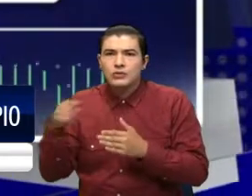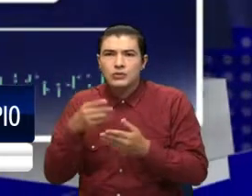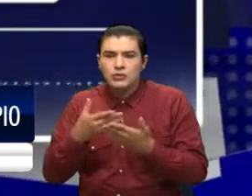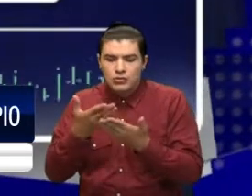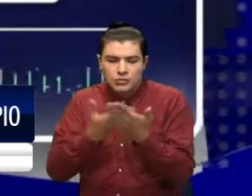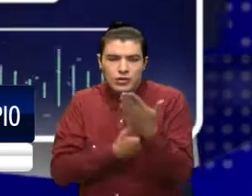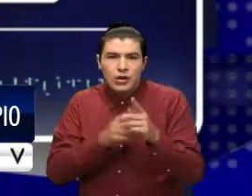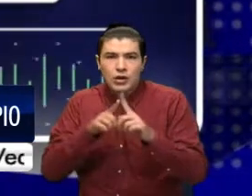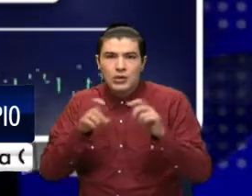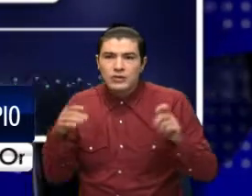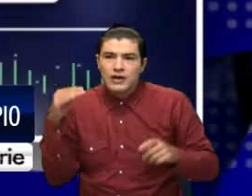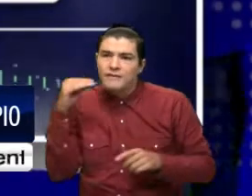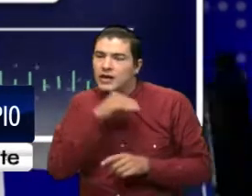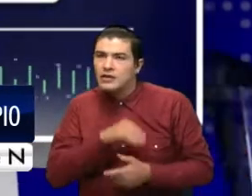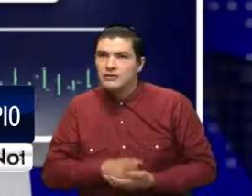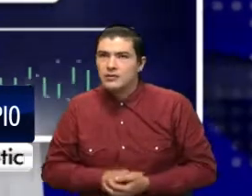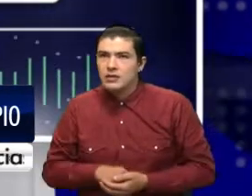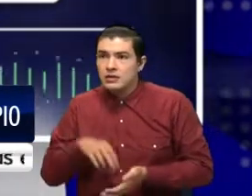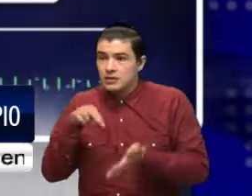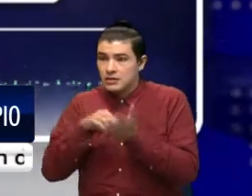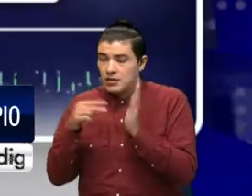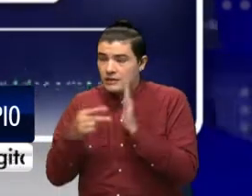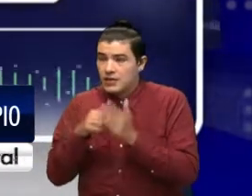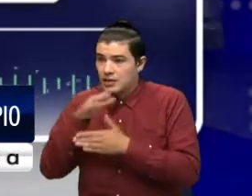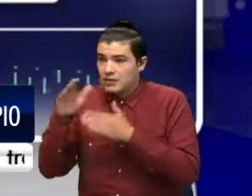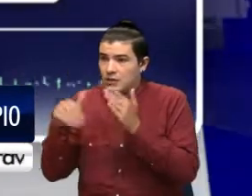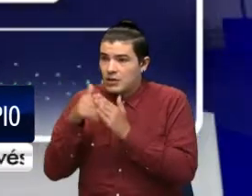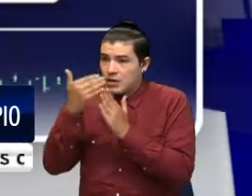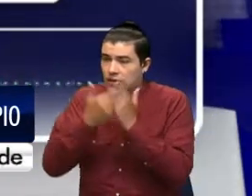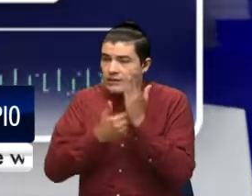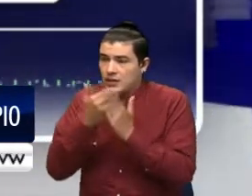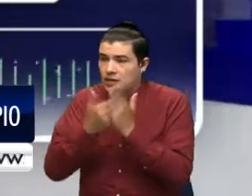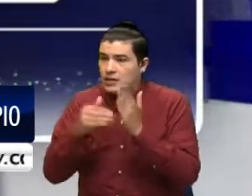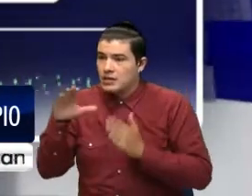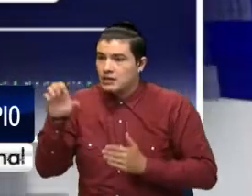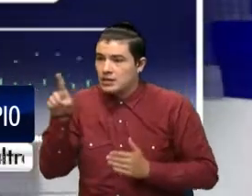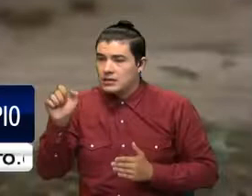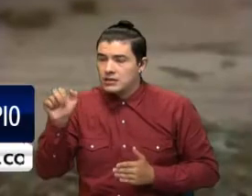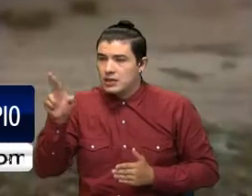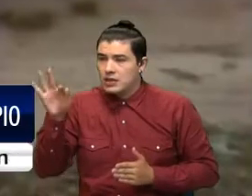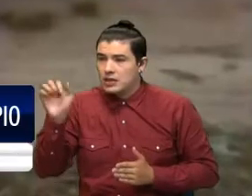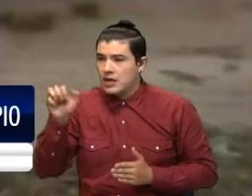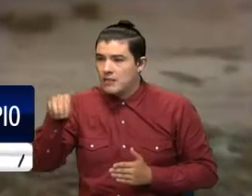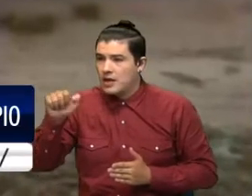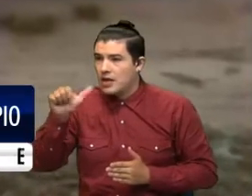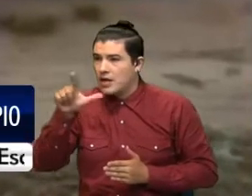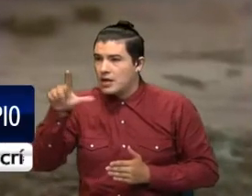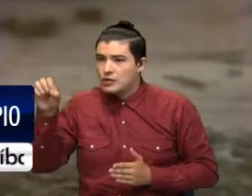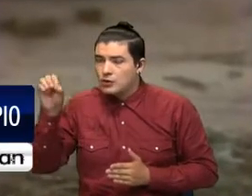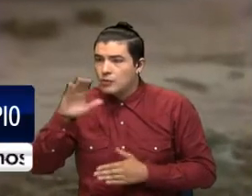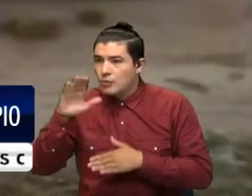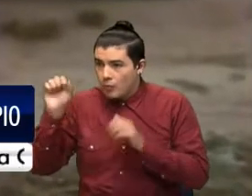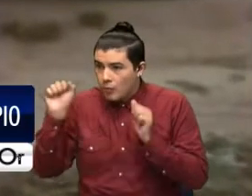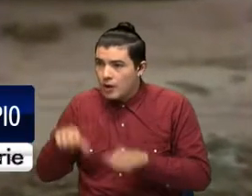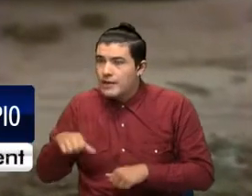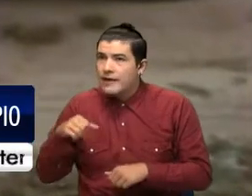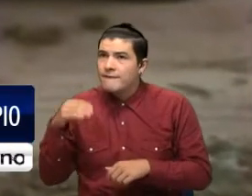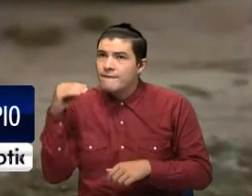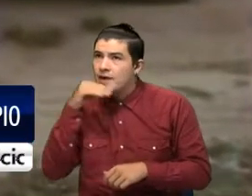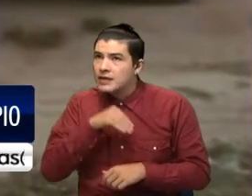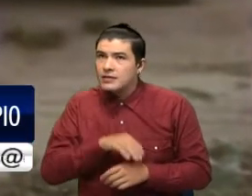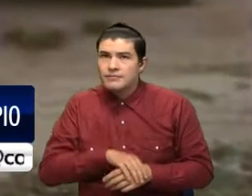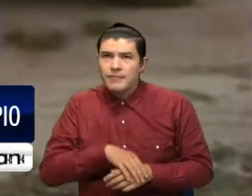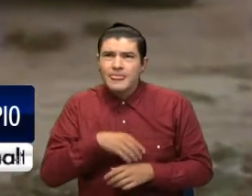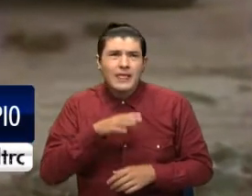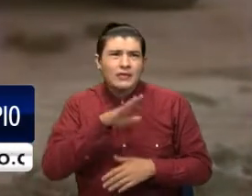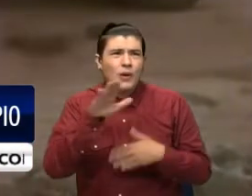O sea, señor Patiño, ¿la documentación que tiene César Tamayo puede ser falsa? Todos los que han presentado, 9 que dicen ser